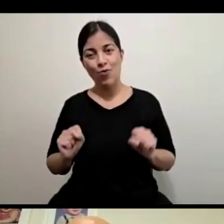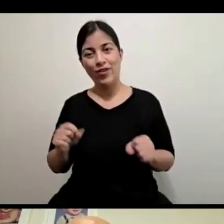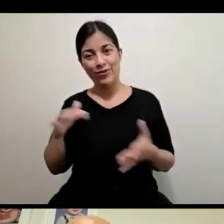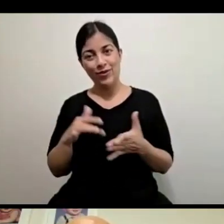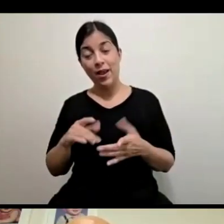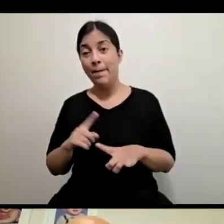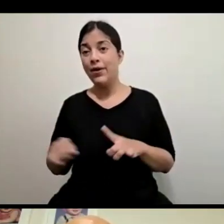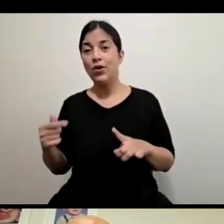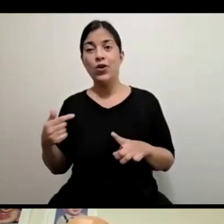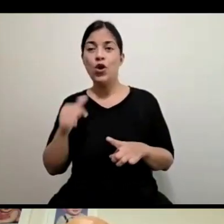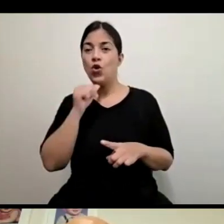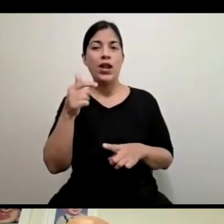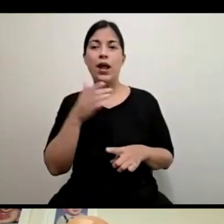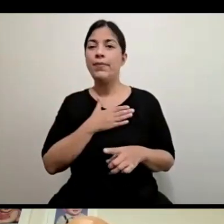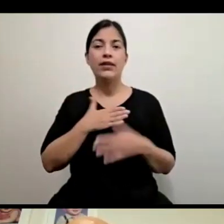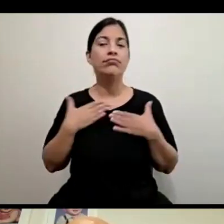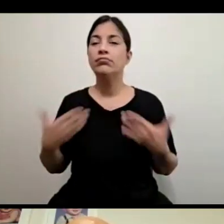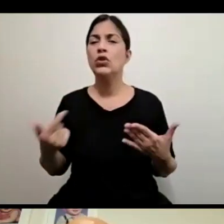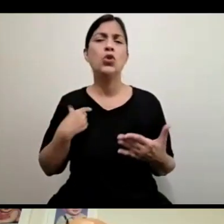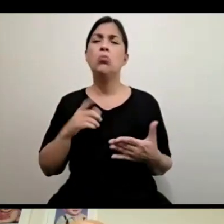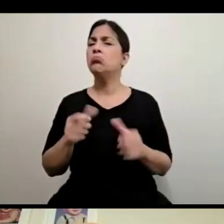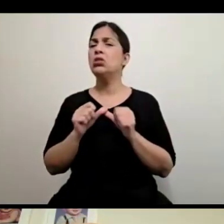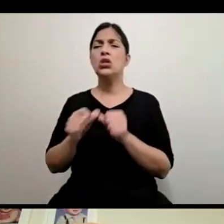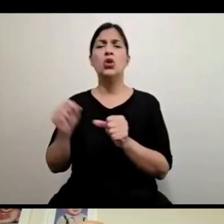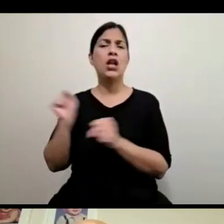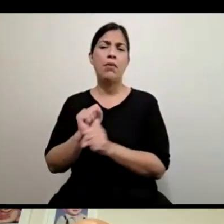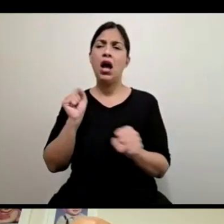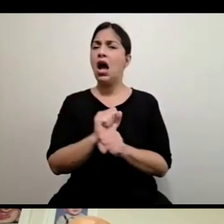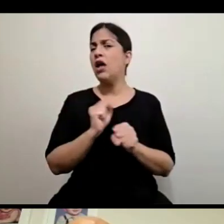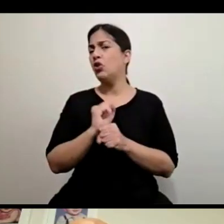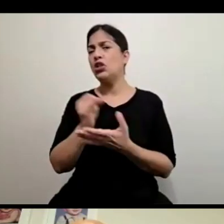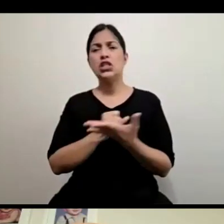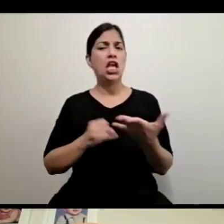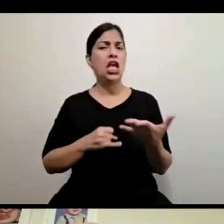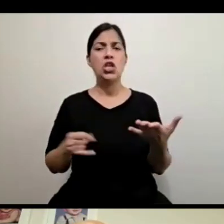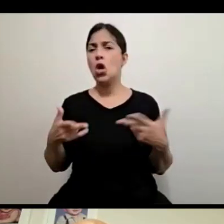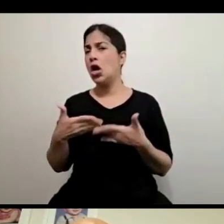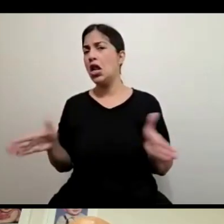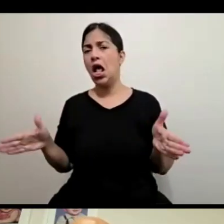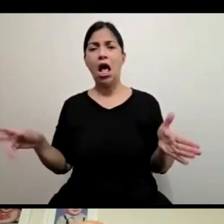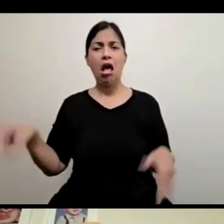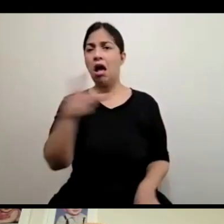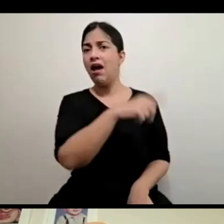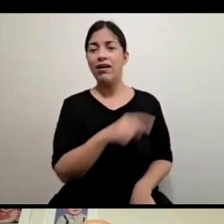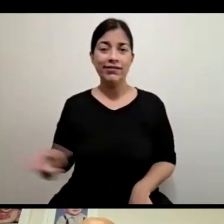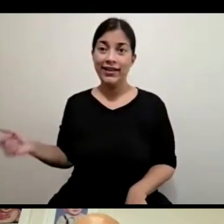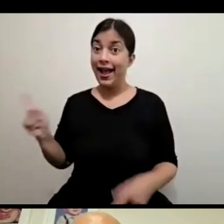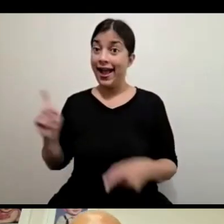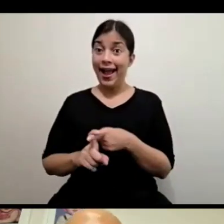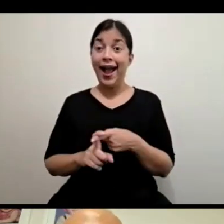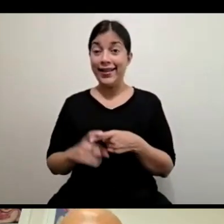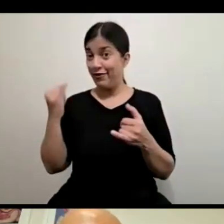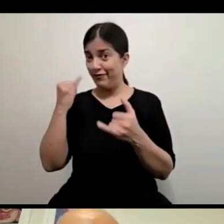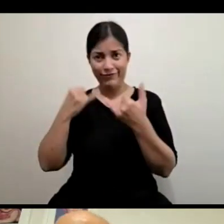era mi intención. Yo hubiese seguido trabajando en tramoya y haciendo diseño por ahí a rajatabla hasta el